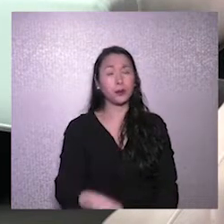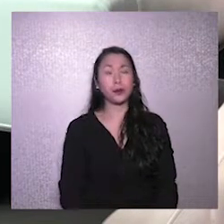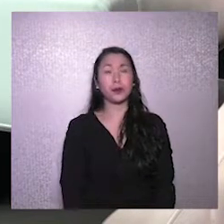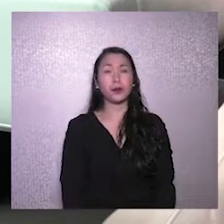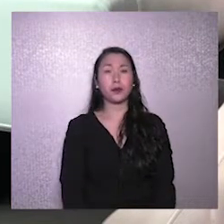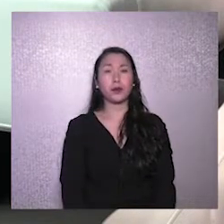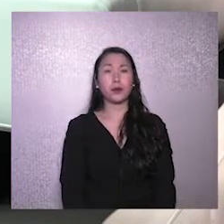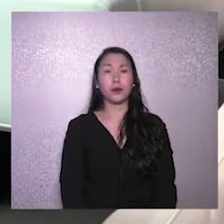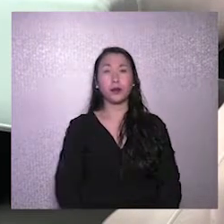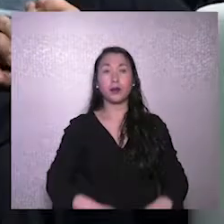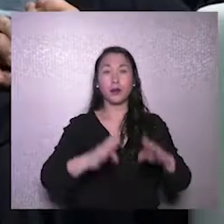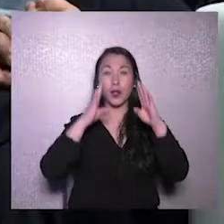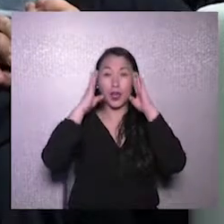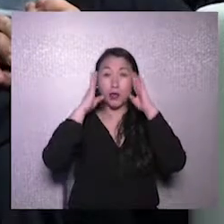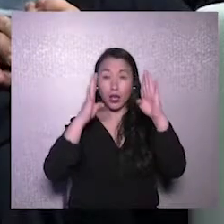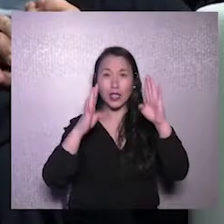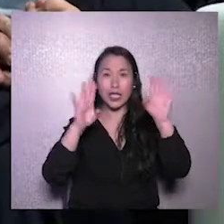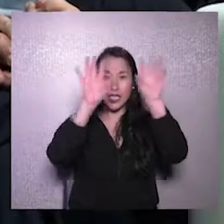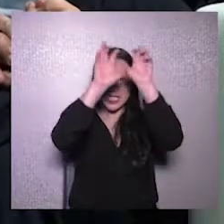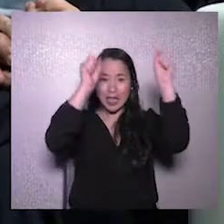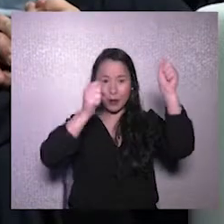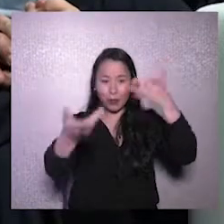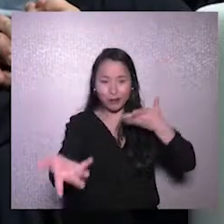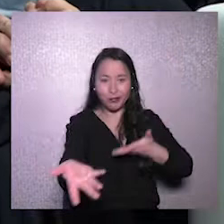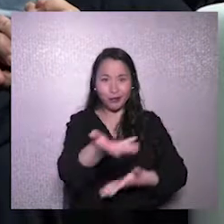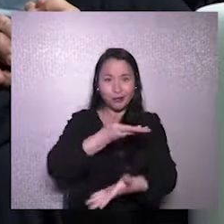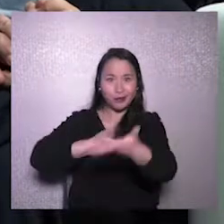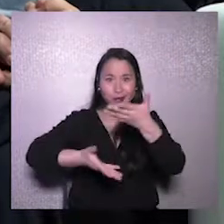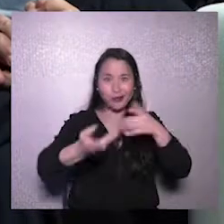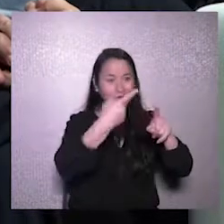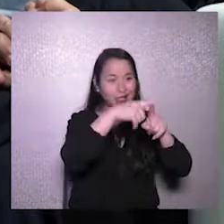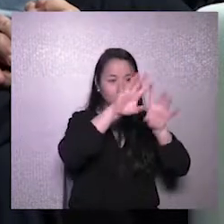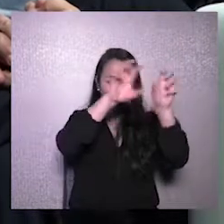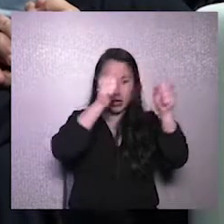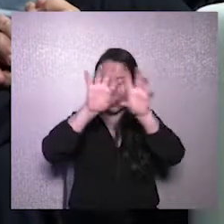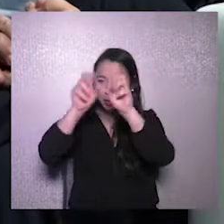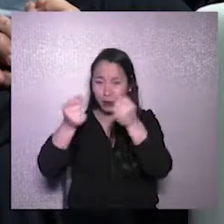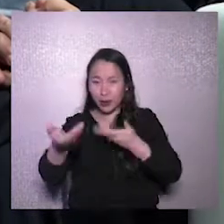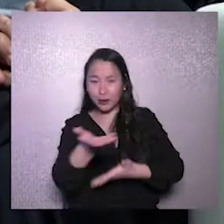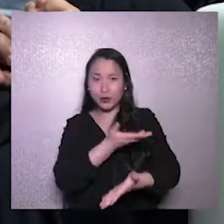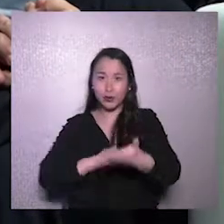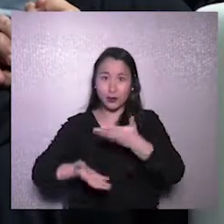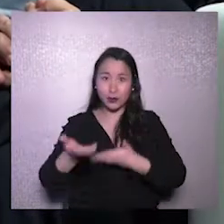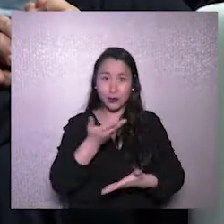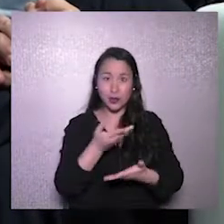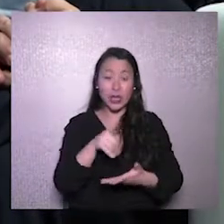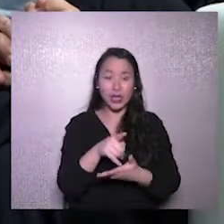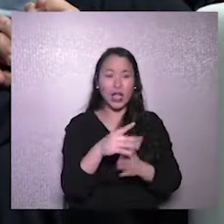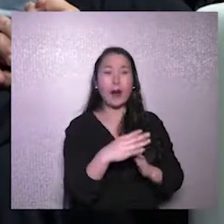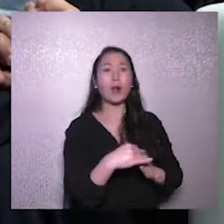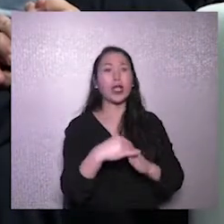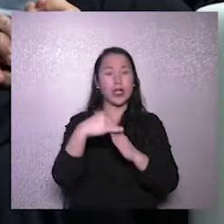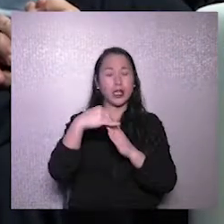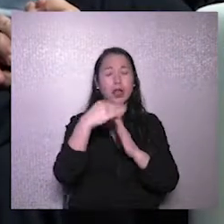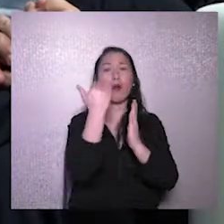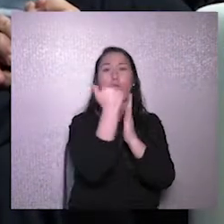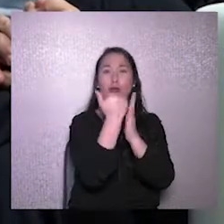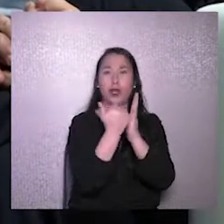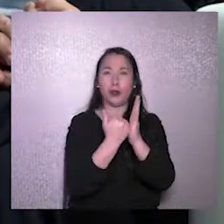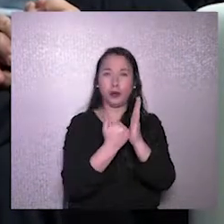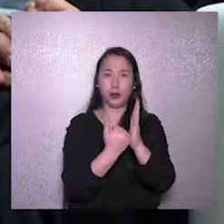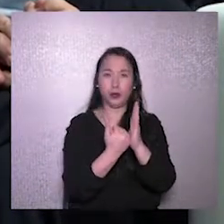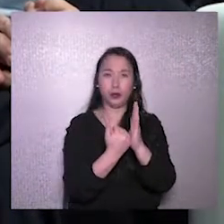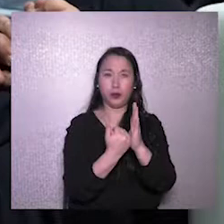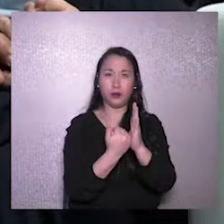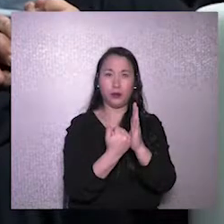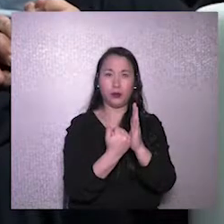el enfoque tiene que ser sistémico. Y dentro de ese enfoque sistémico tiene que priorizarse, naturalmente,